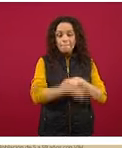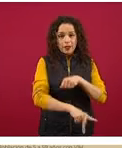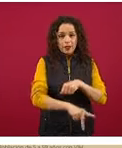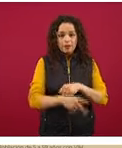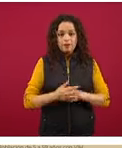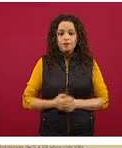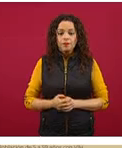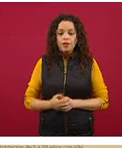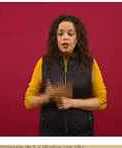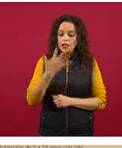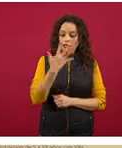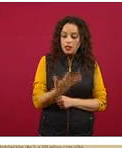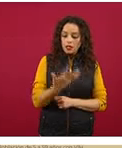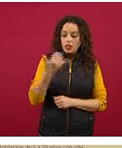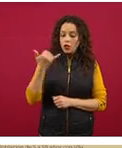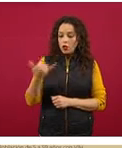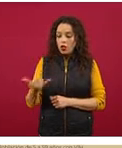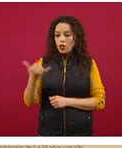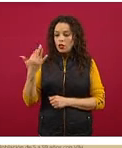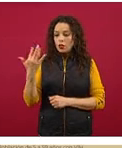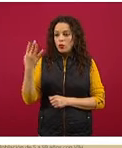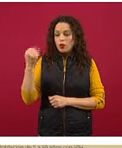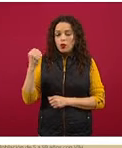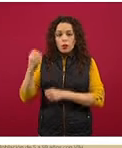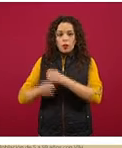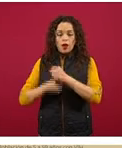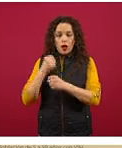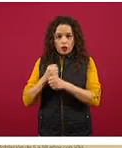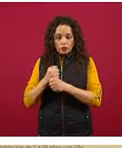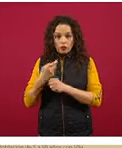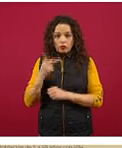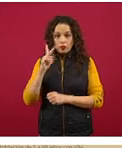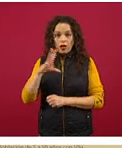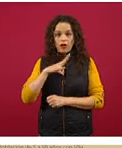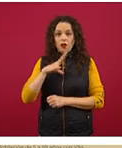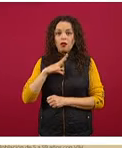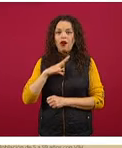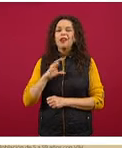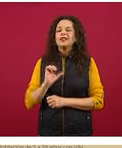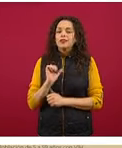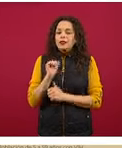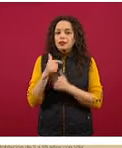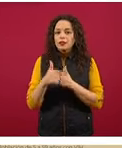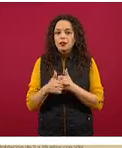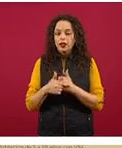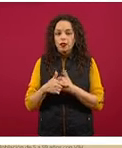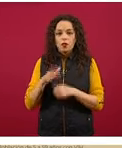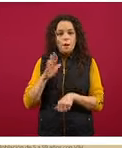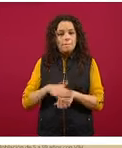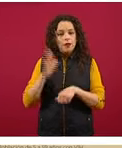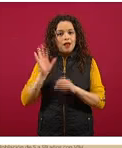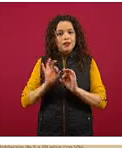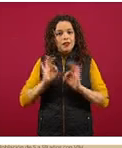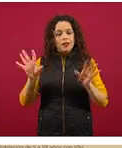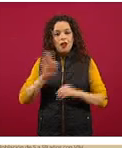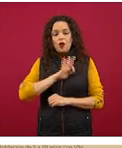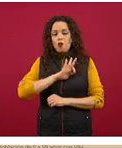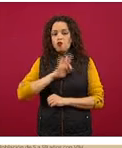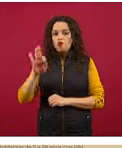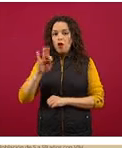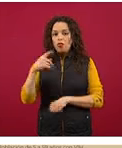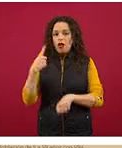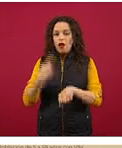y los 59 años de edad, pero que viven con alguna condición que los hace más susceptibles a presentar